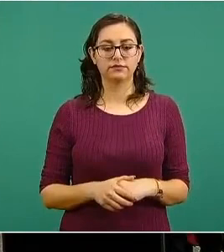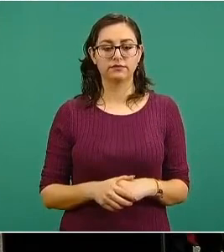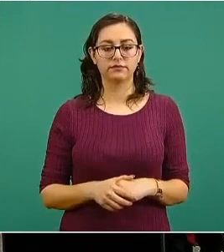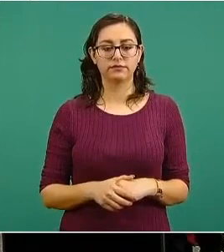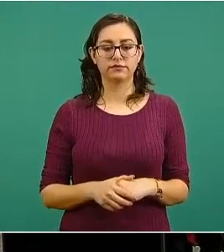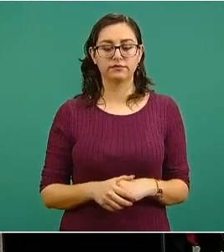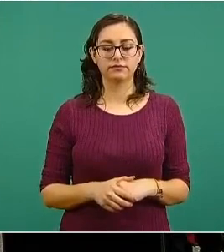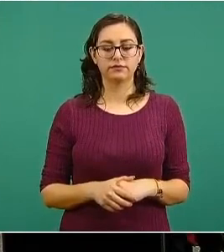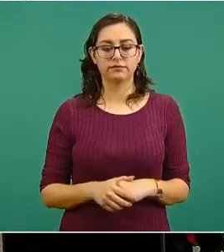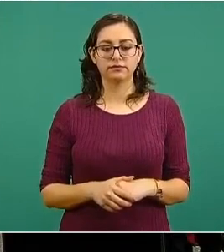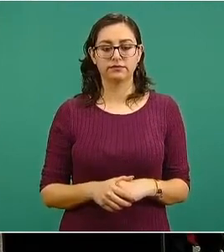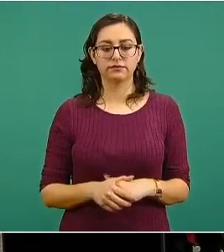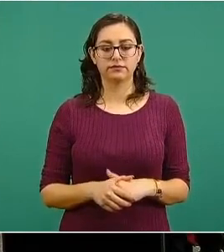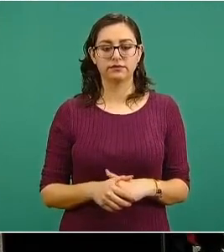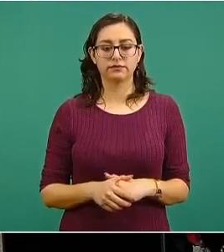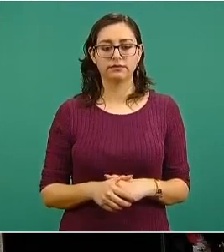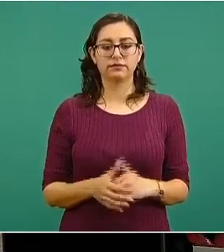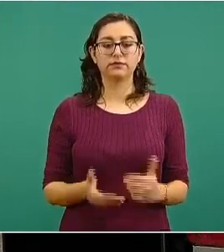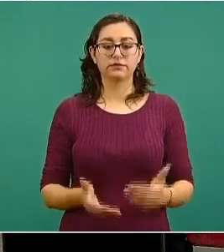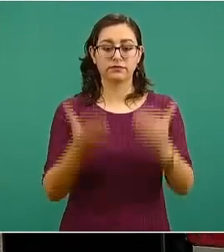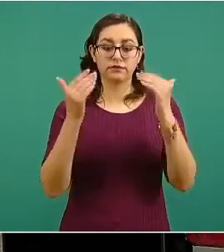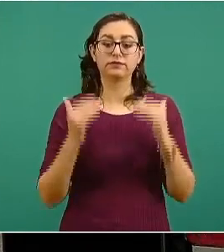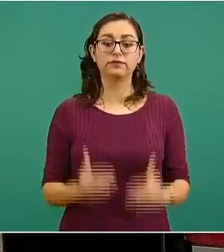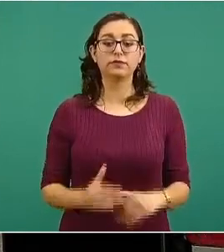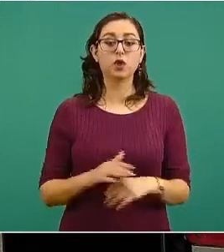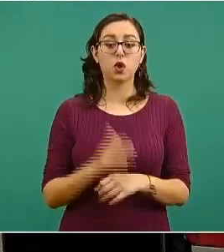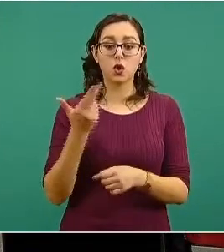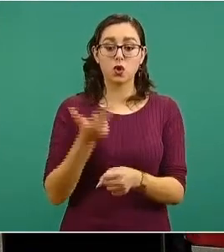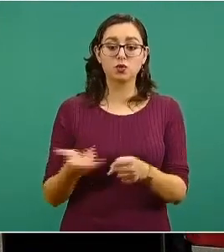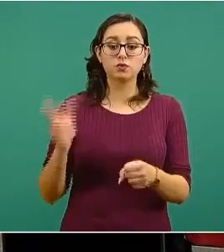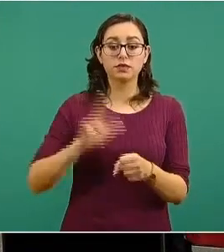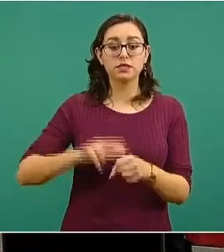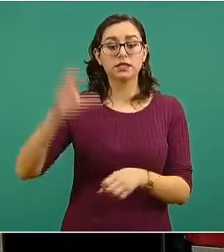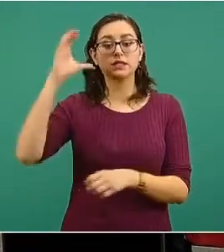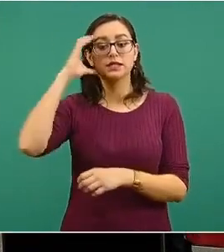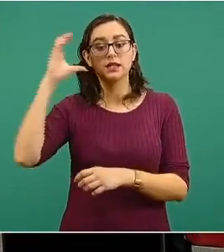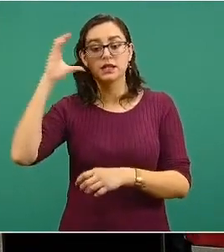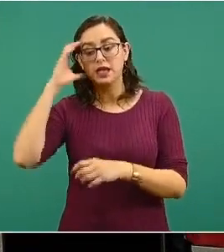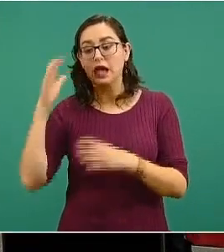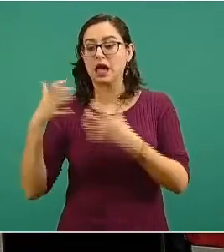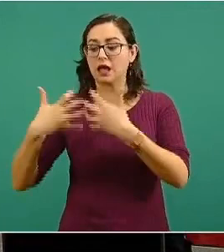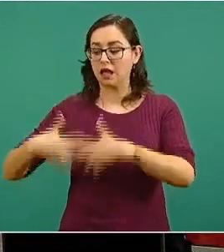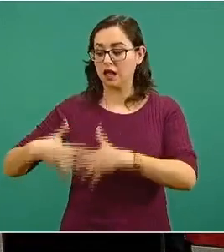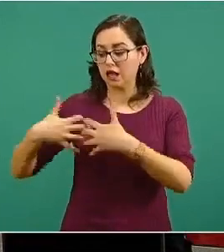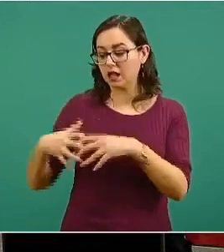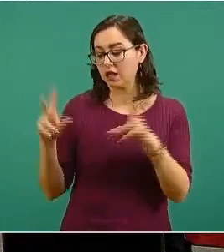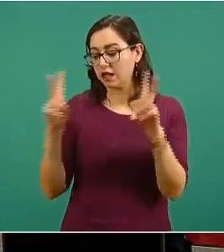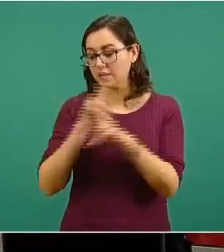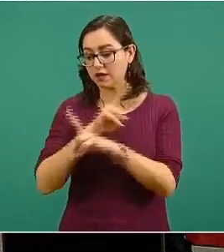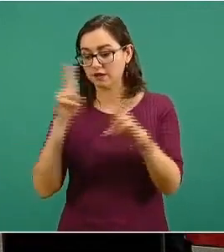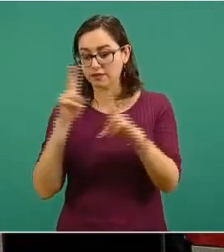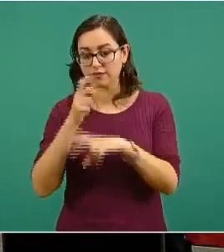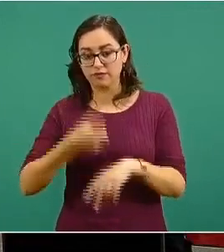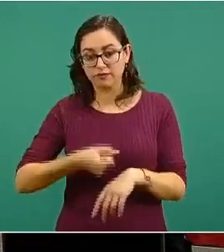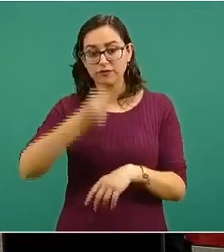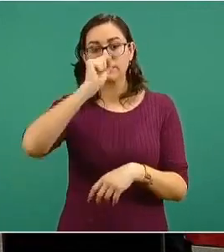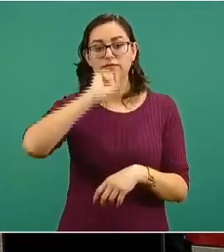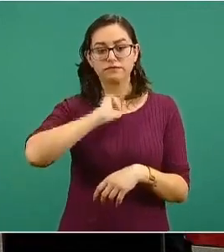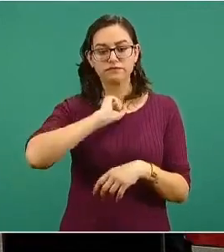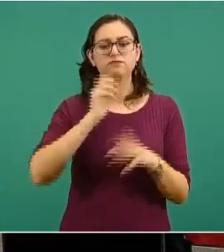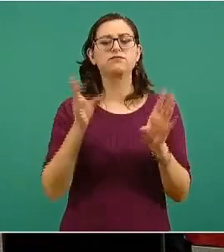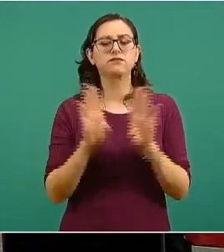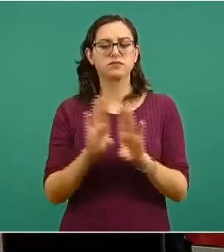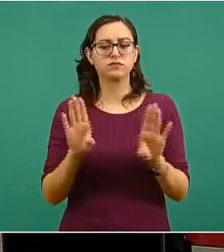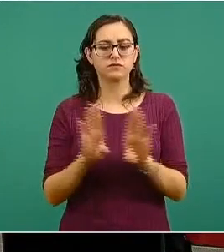país. Sobre la ocupación o disponibilidad de camas con un respirador mecánico